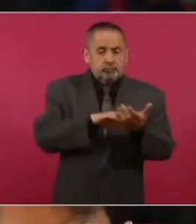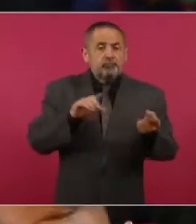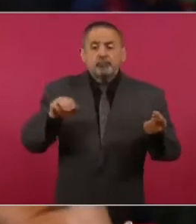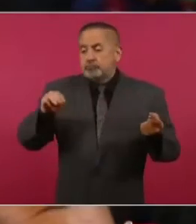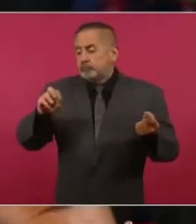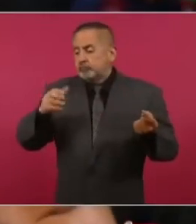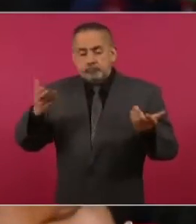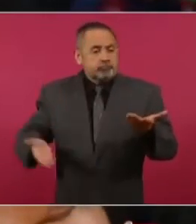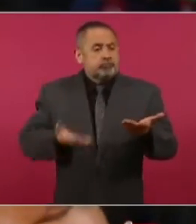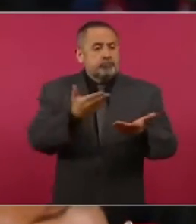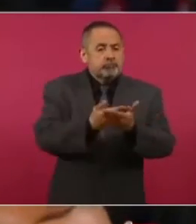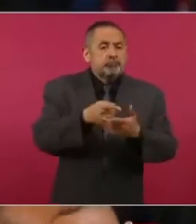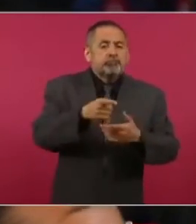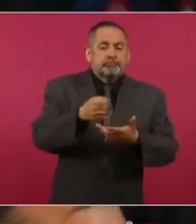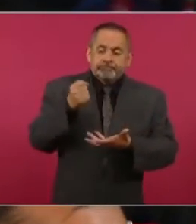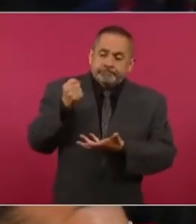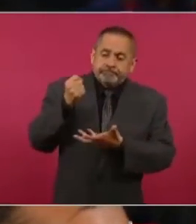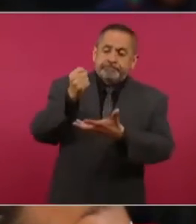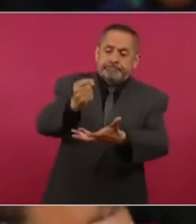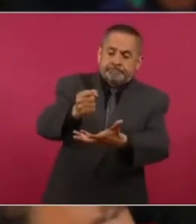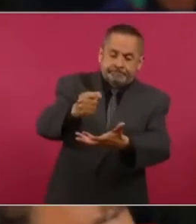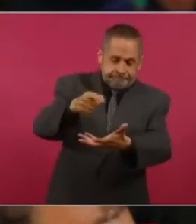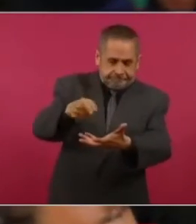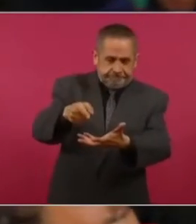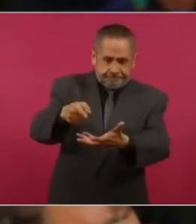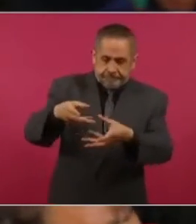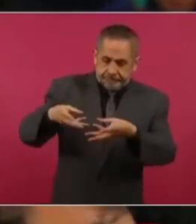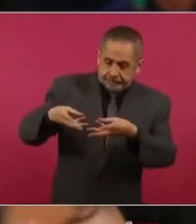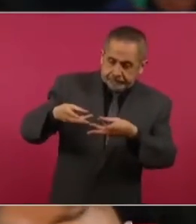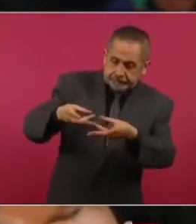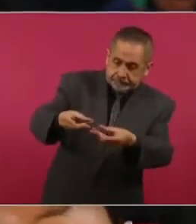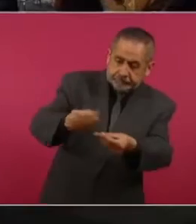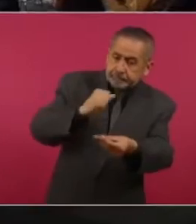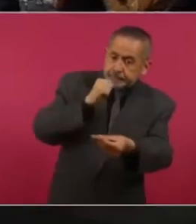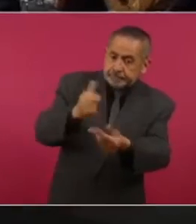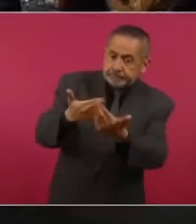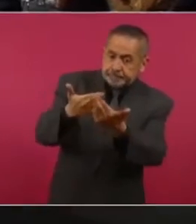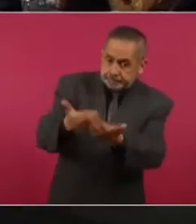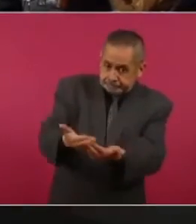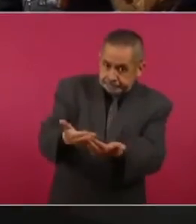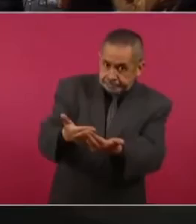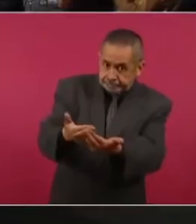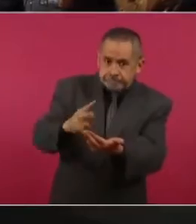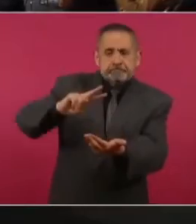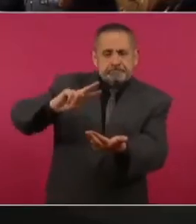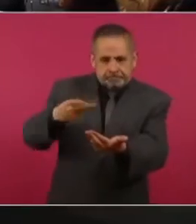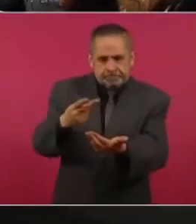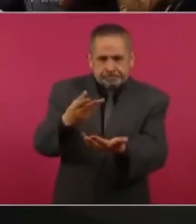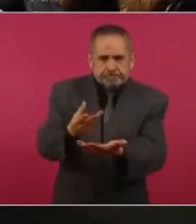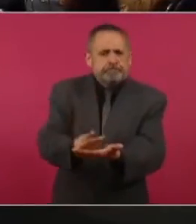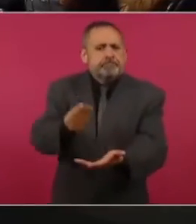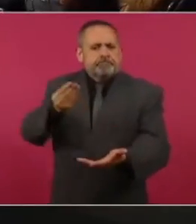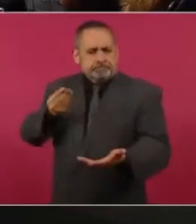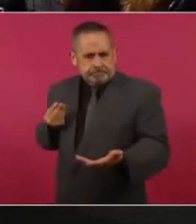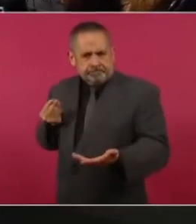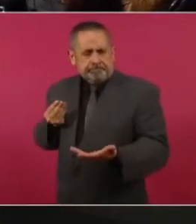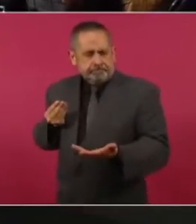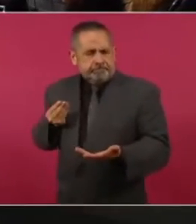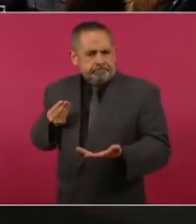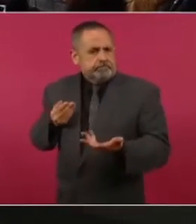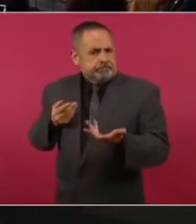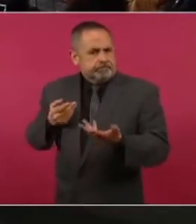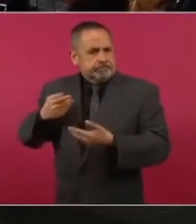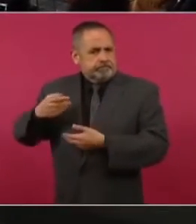que devolvieran los recursos que no habían ejercido durante el año fiscal que concluía.